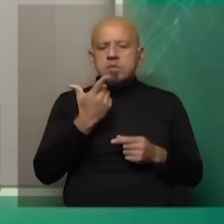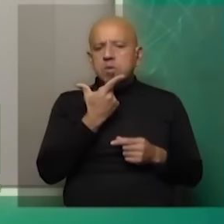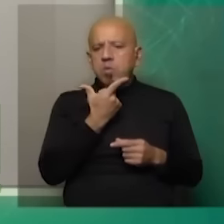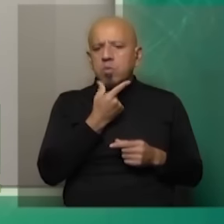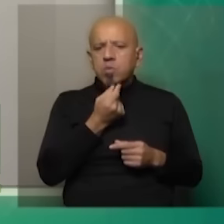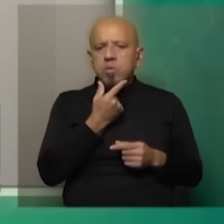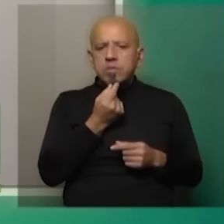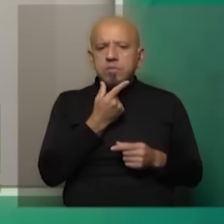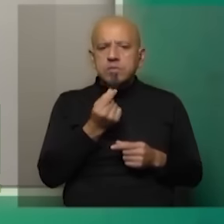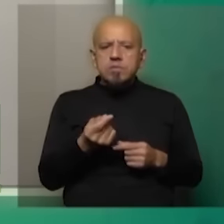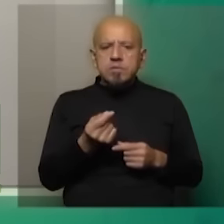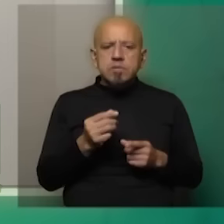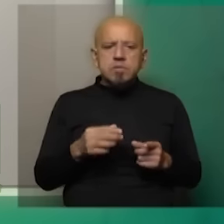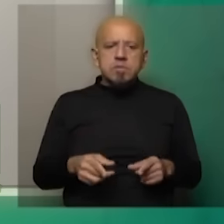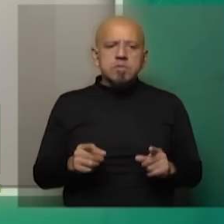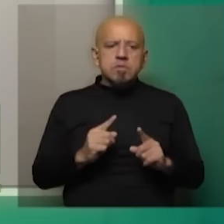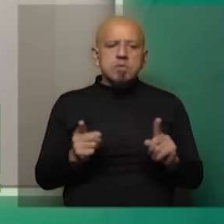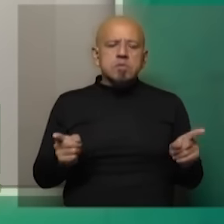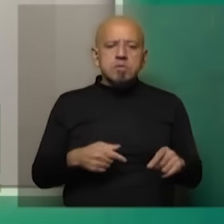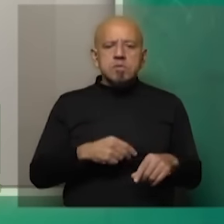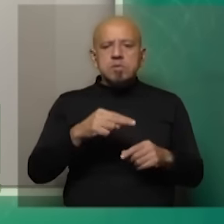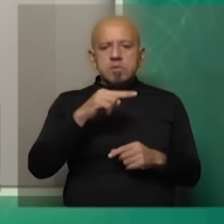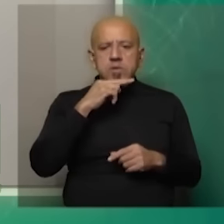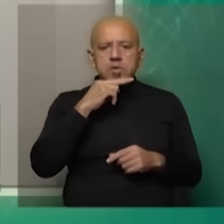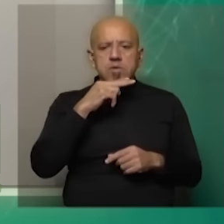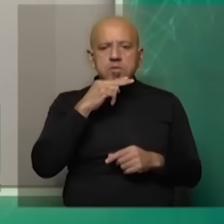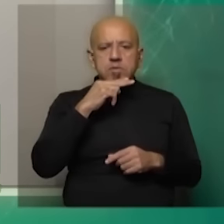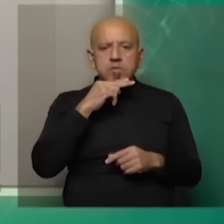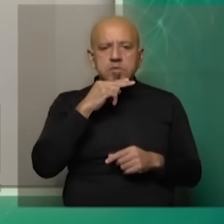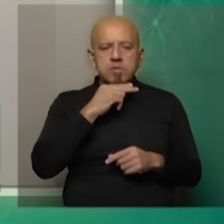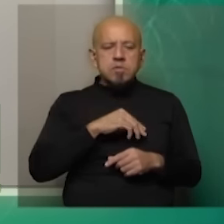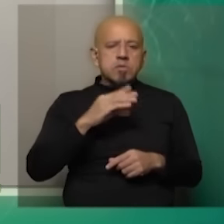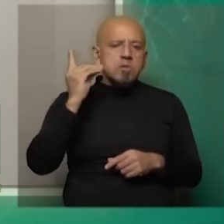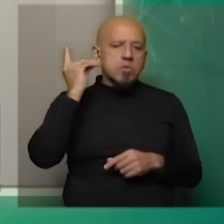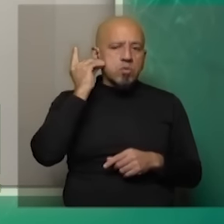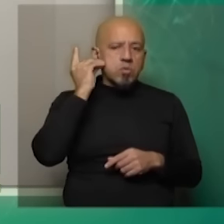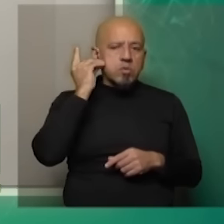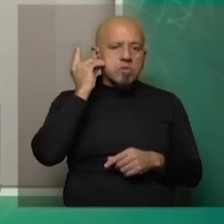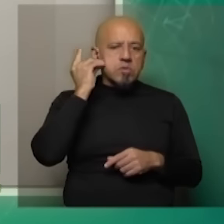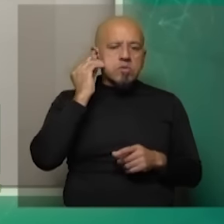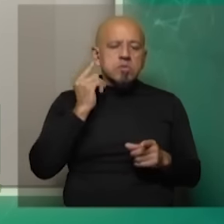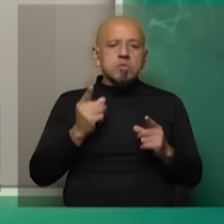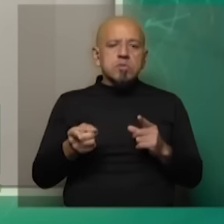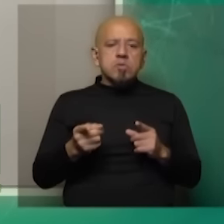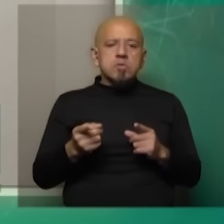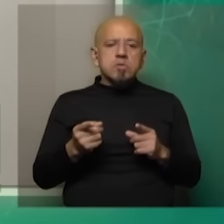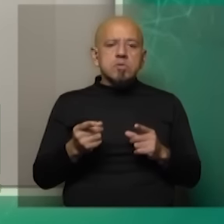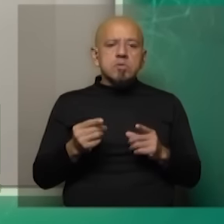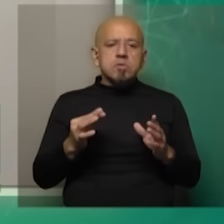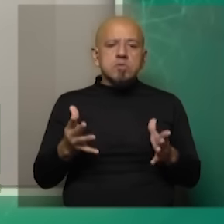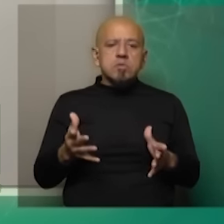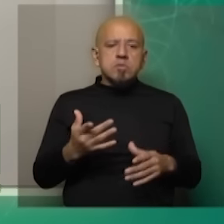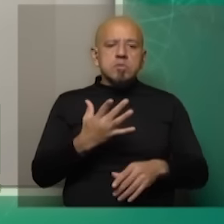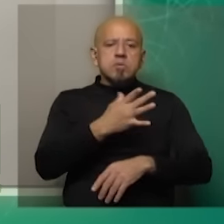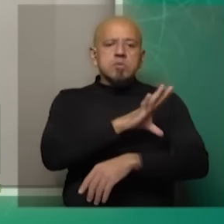fue comentado ni fue tratado, entonces el viernes aparece un audio de una presunta militante del sector de